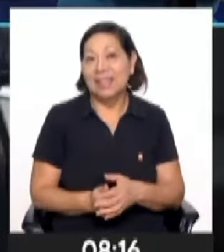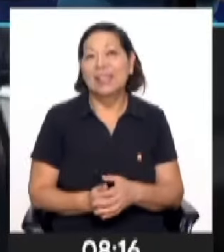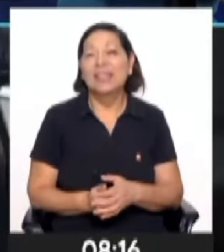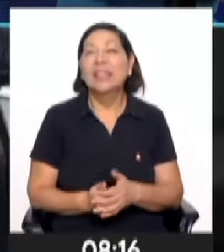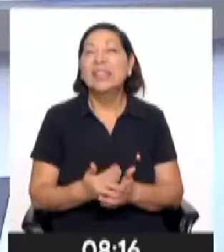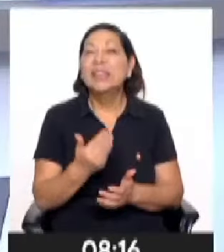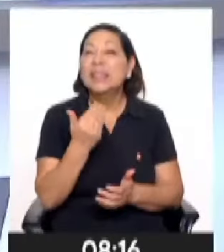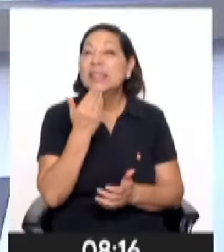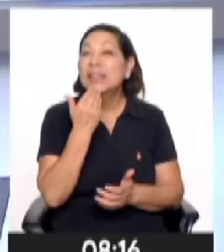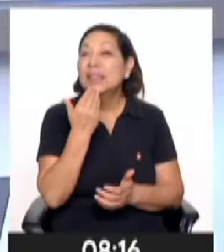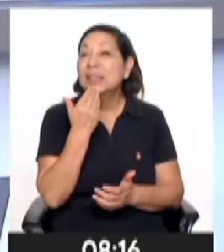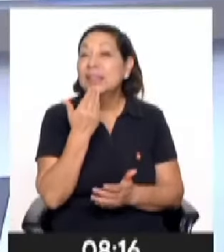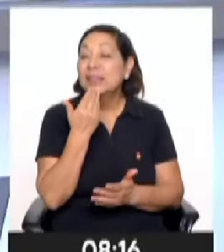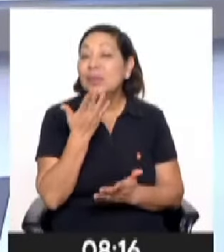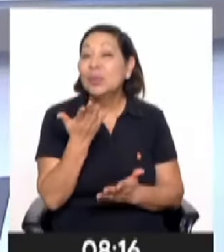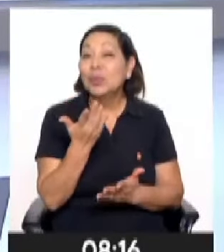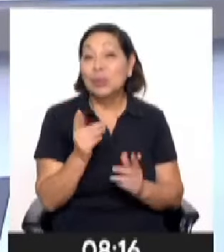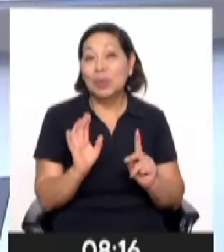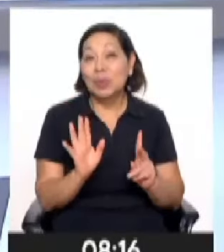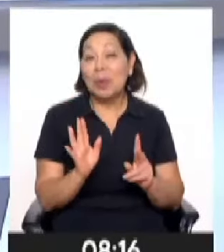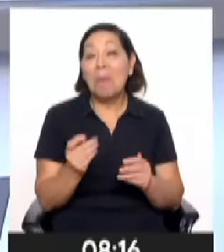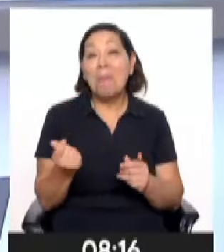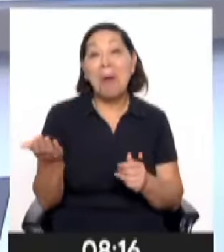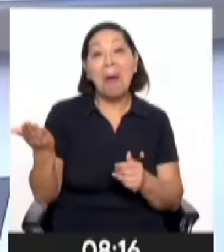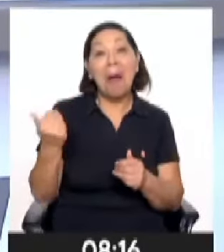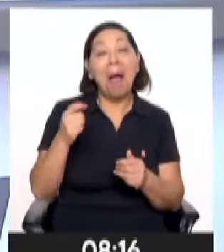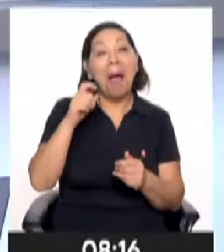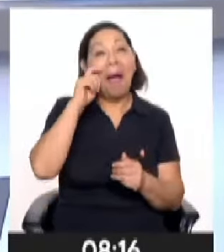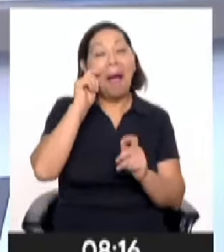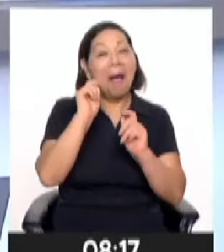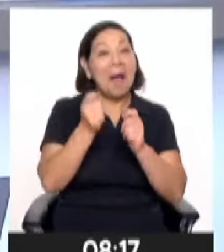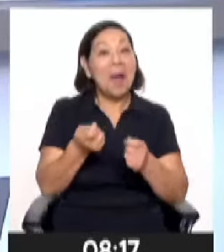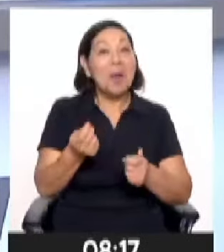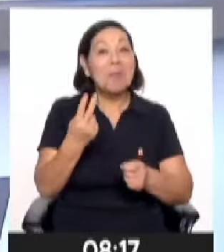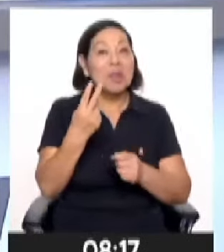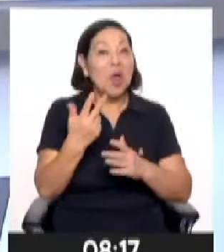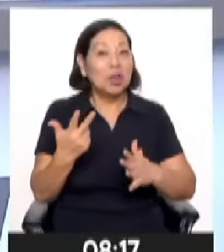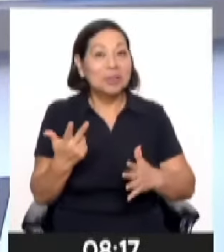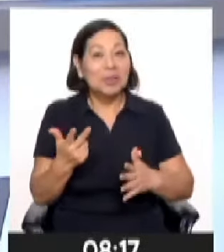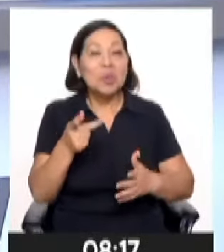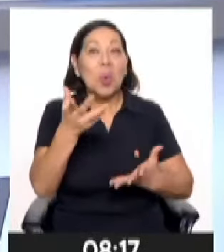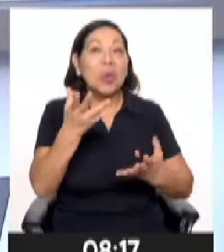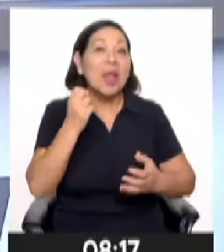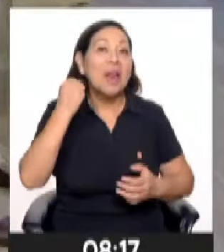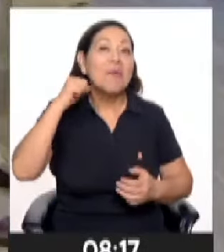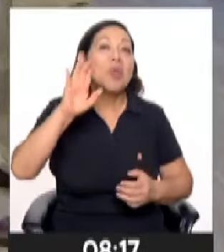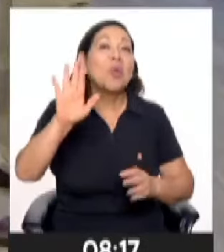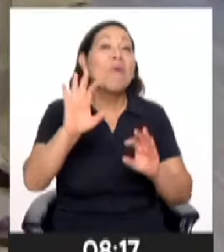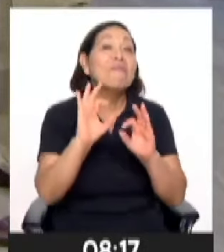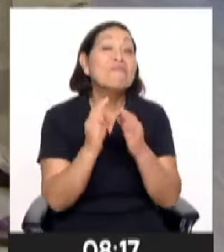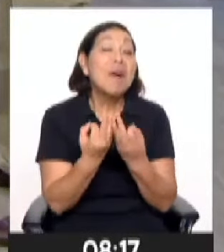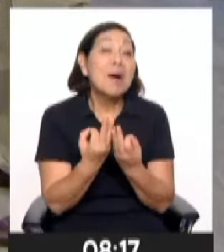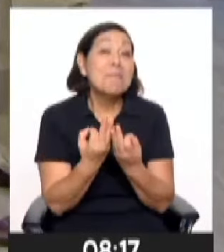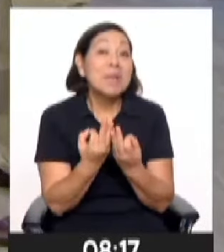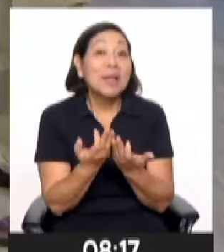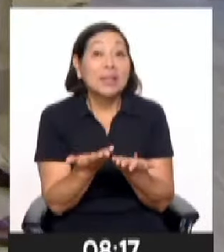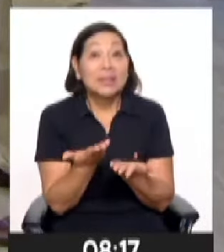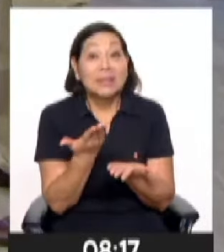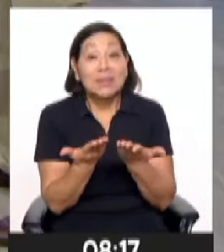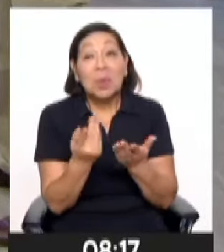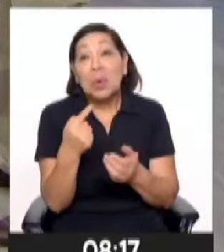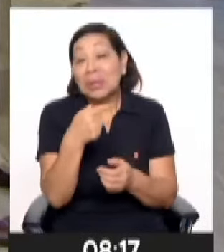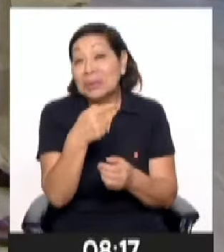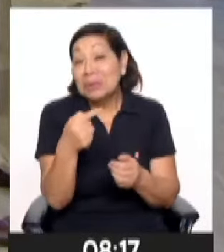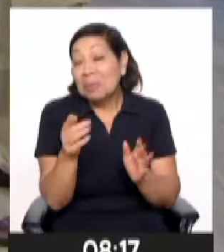Ahora, quienes, bueno, han tenido la fortuna de recibir su gratificación y tienen la oportunidad de viajar con su familia, al menos un par